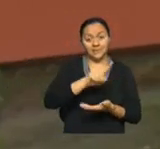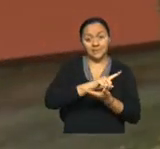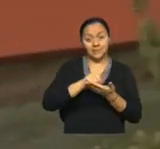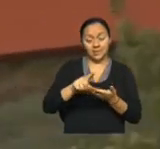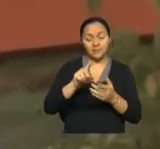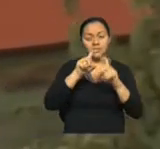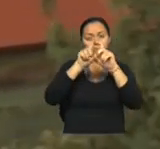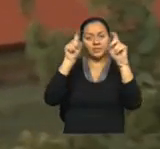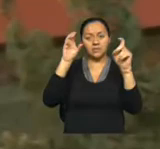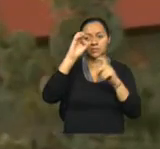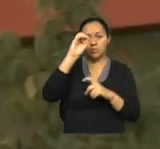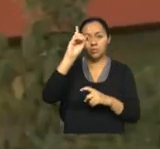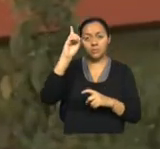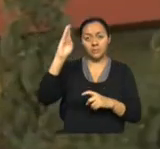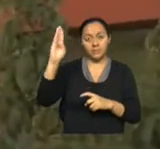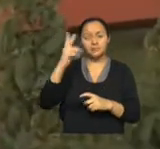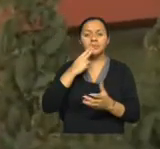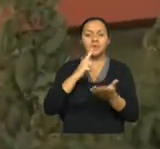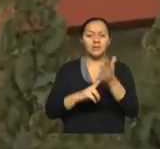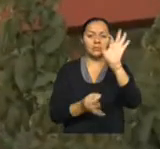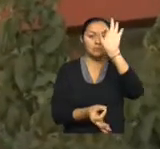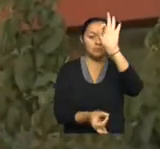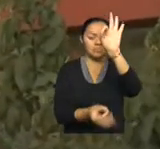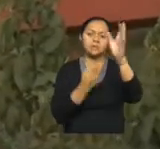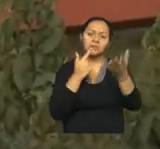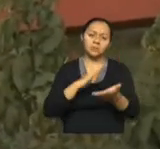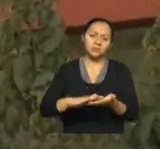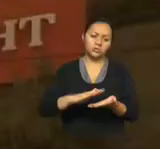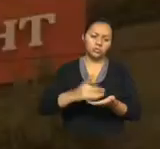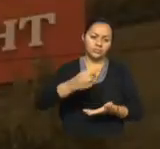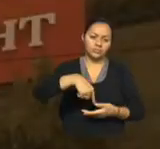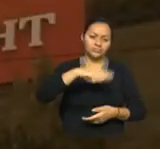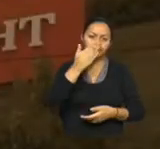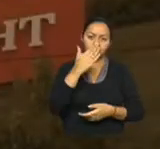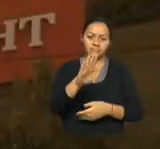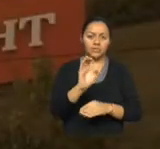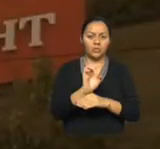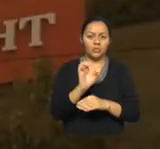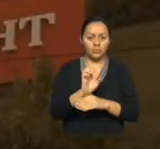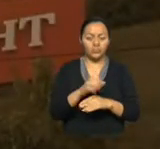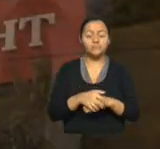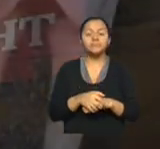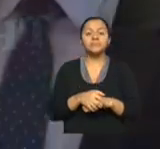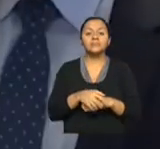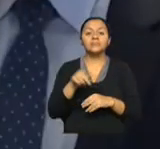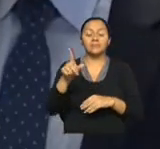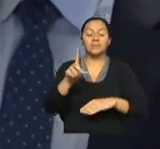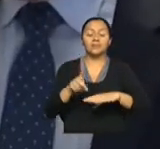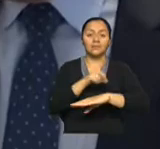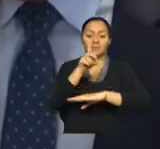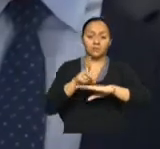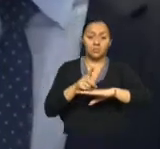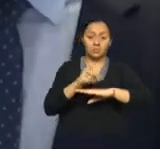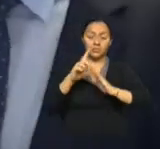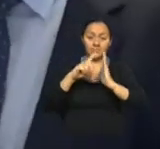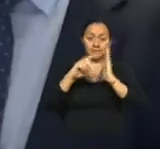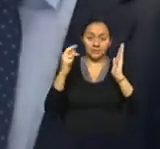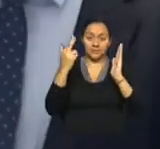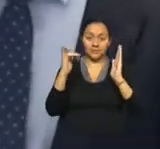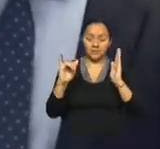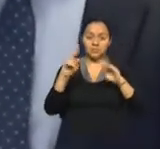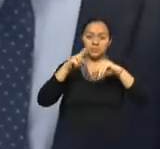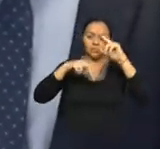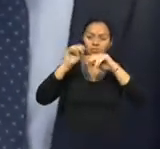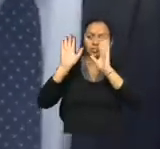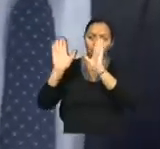Odebrecht envió un comunicado pidiendo disculpas por el accionar que mantuvo en Ecuador. Para Leonardo Orlando, se estima que la constructora